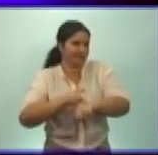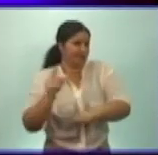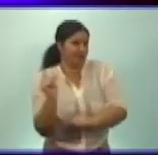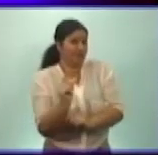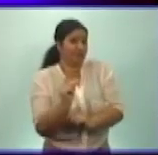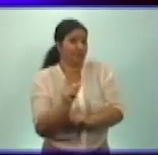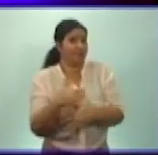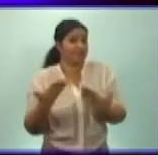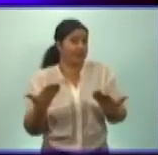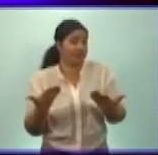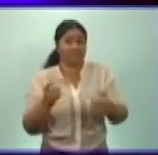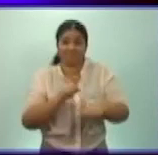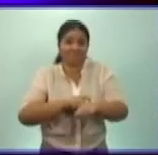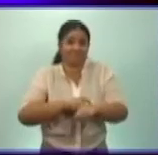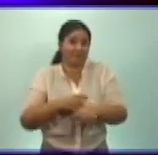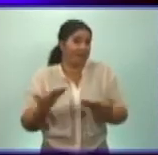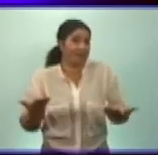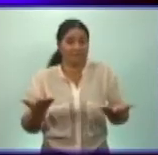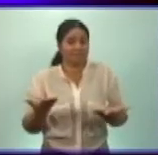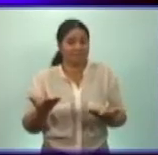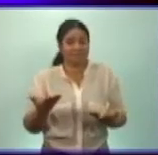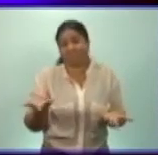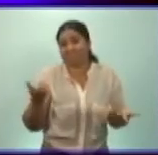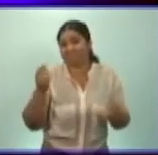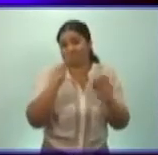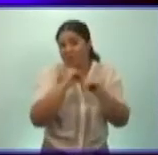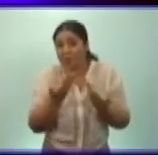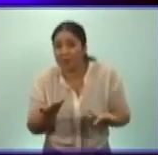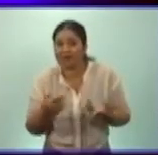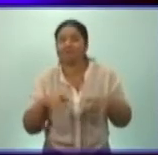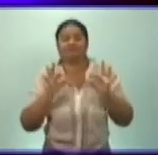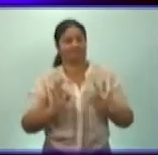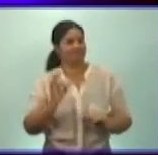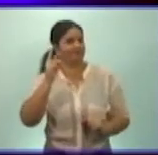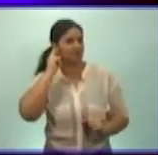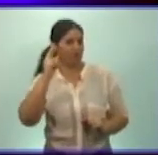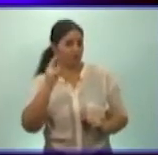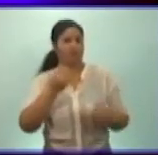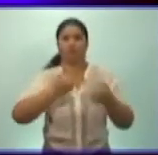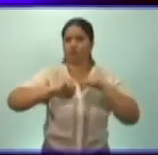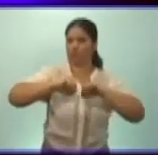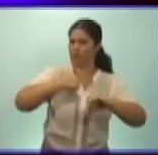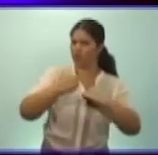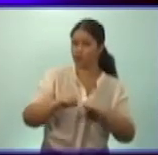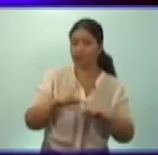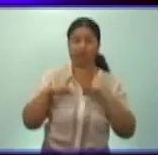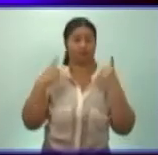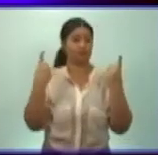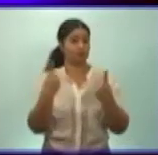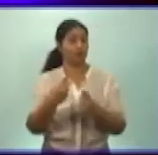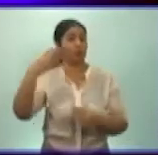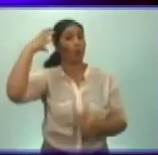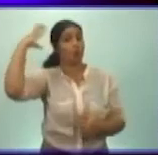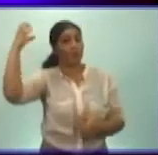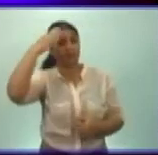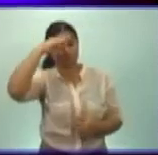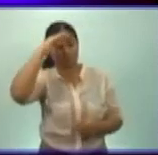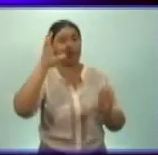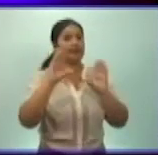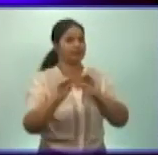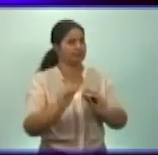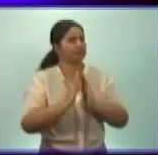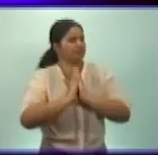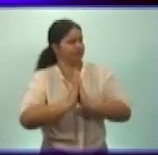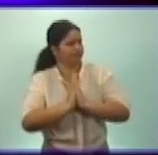más. Siempre les recuerdo seguir todas las medidas de prevención que ha tomado la dirección del país, a estudiar